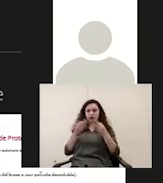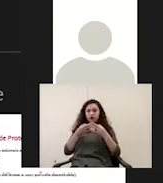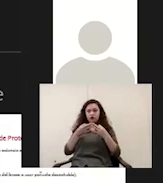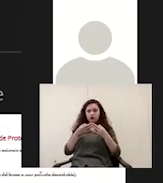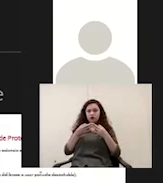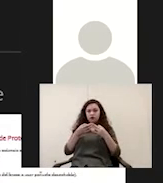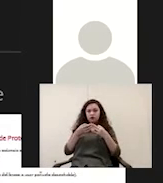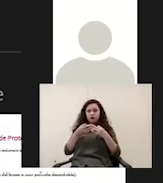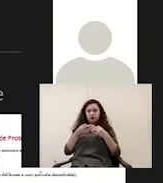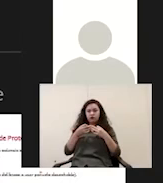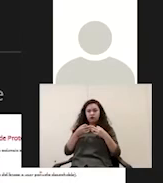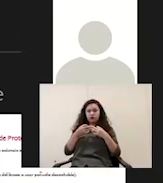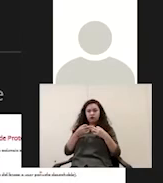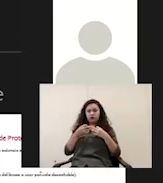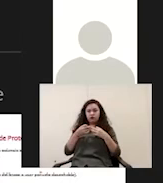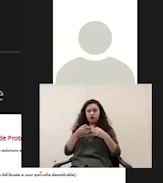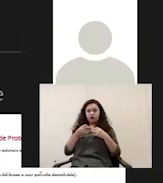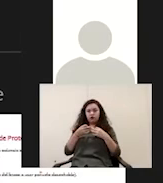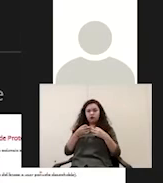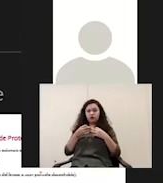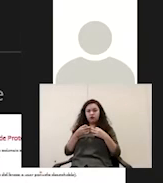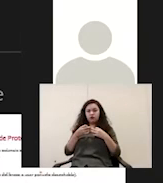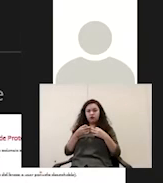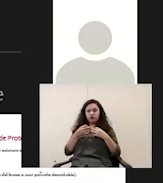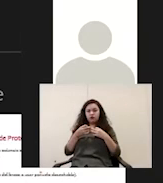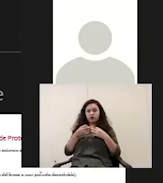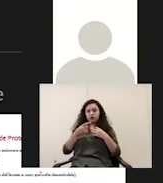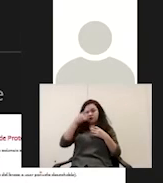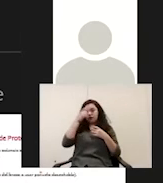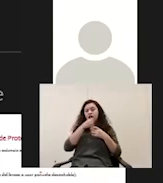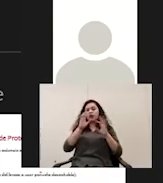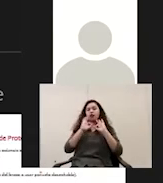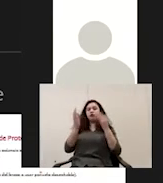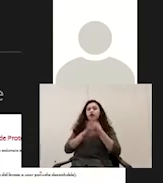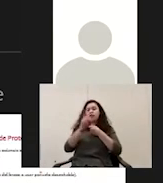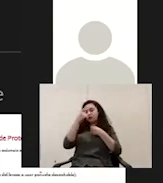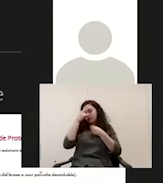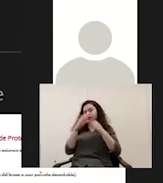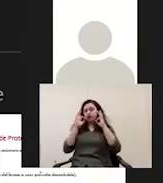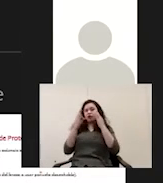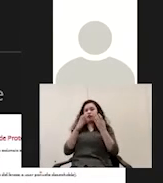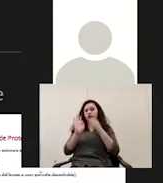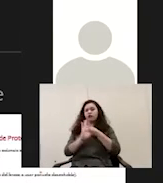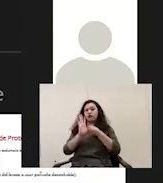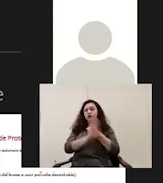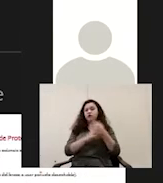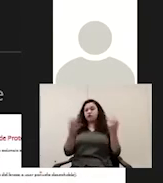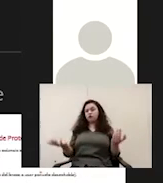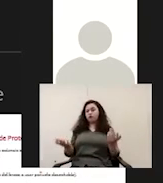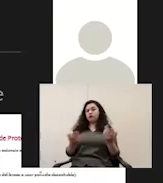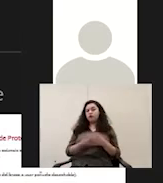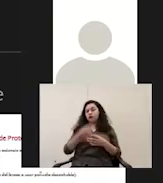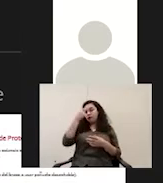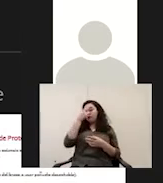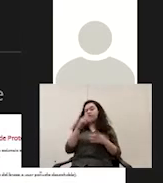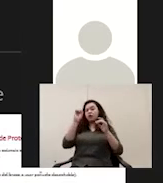Hay que evitar las ceremonias o festividades para que se evite la aglomeración. Sé perfectamente que estamos en semáforo